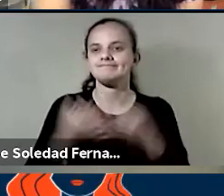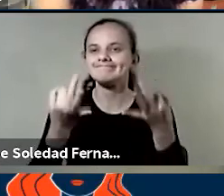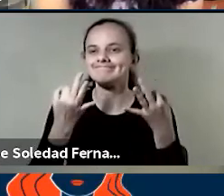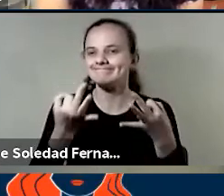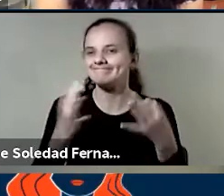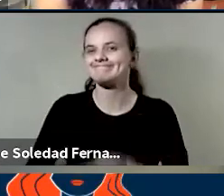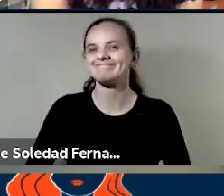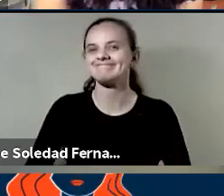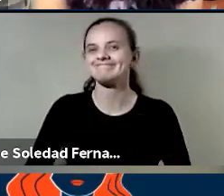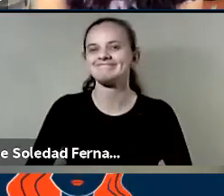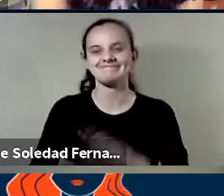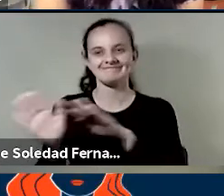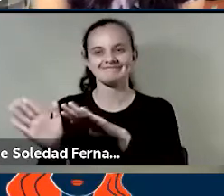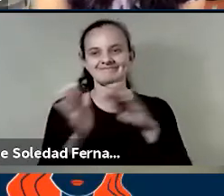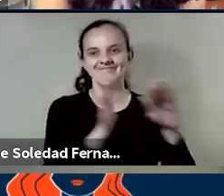ejemplo.